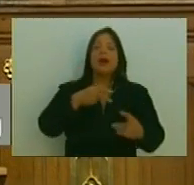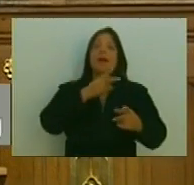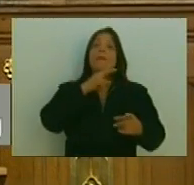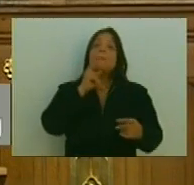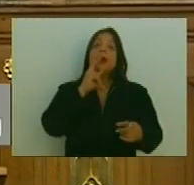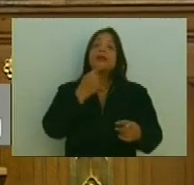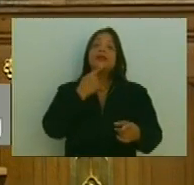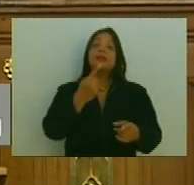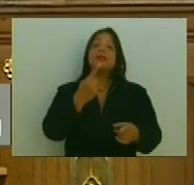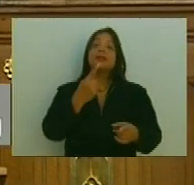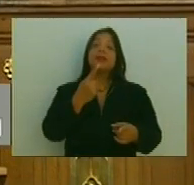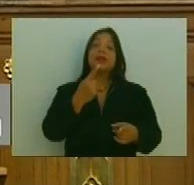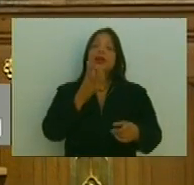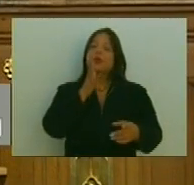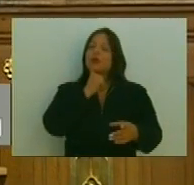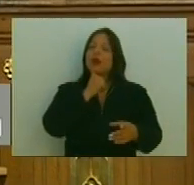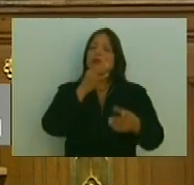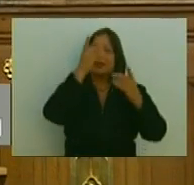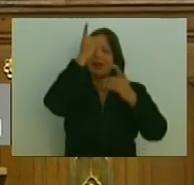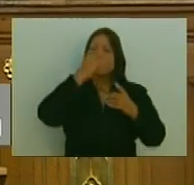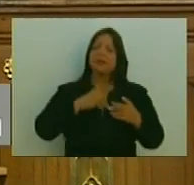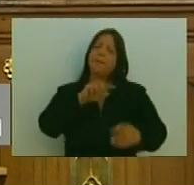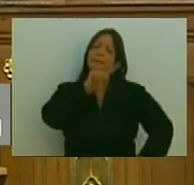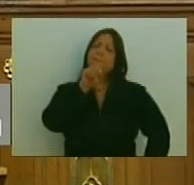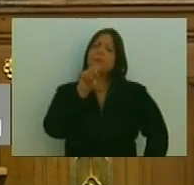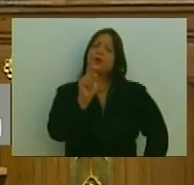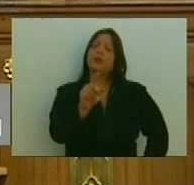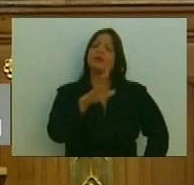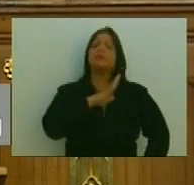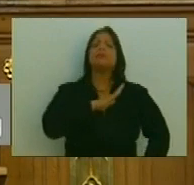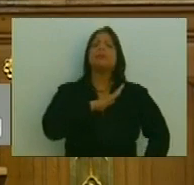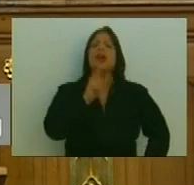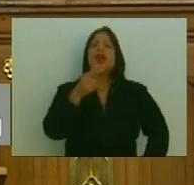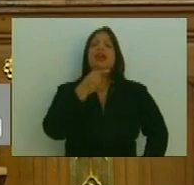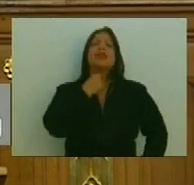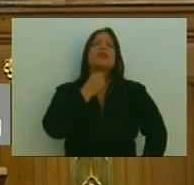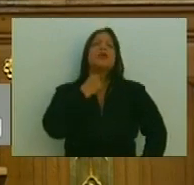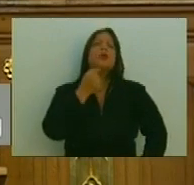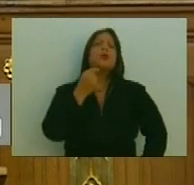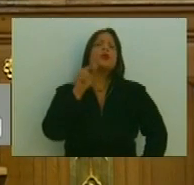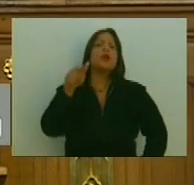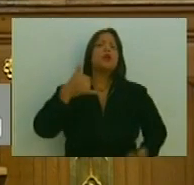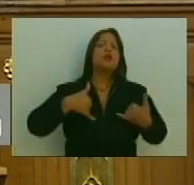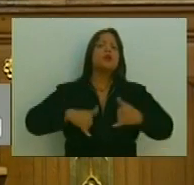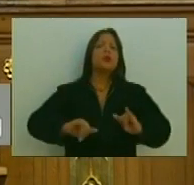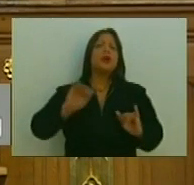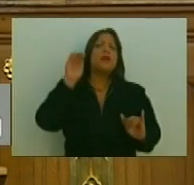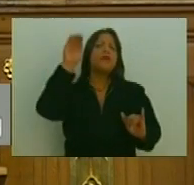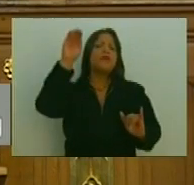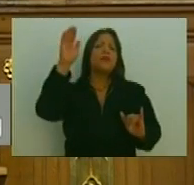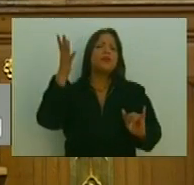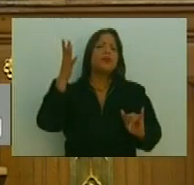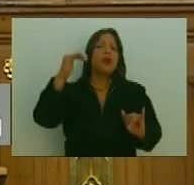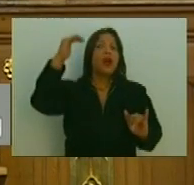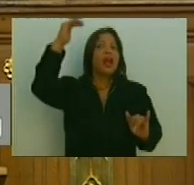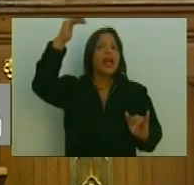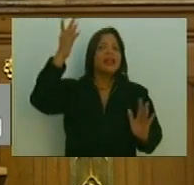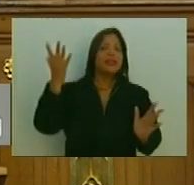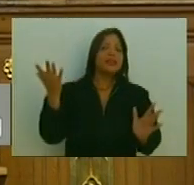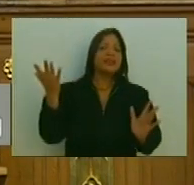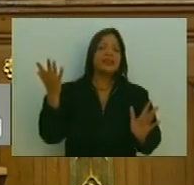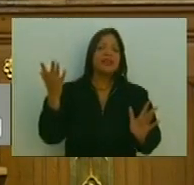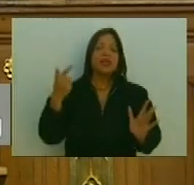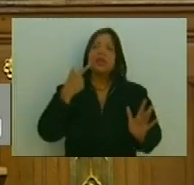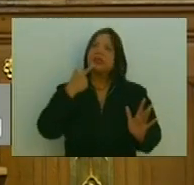madres convencionales, les preguntaban, ¿qué te gustaría que fuese tu hijo cuando esté grande? Y